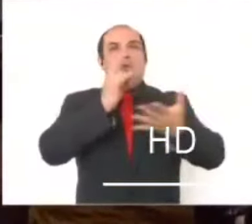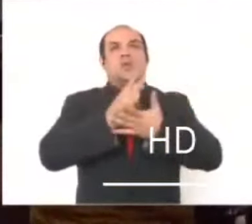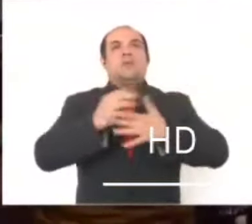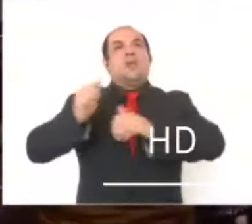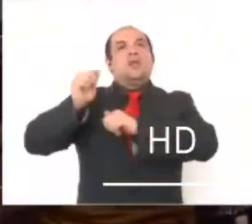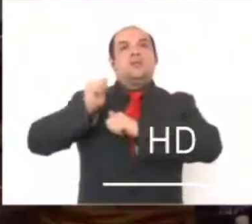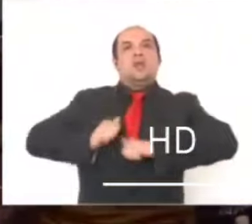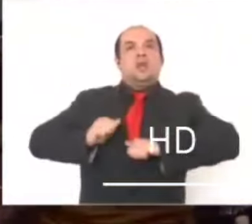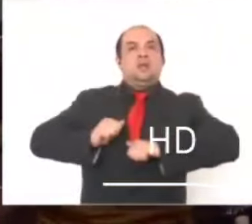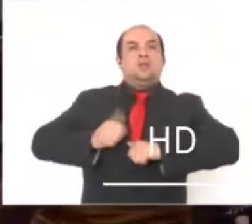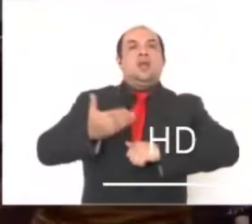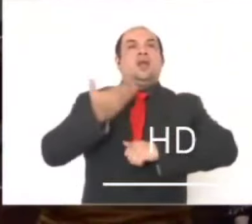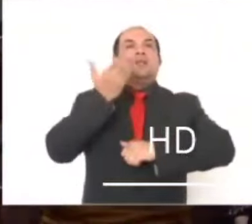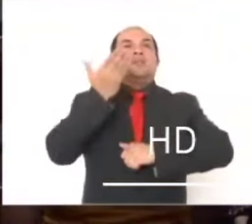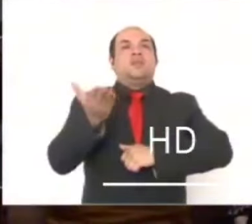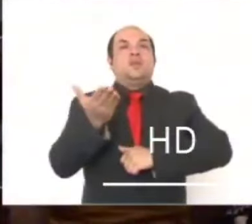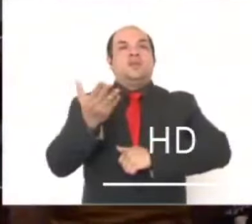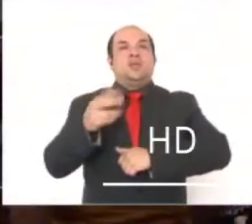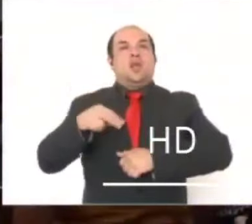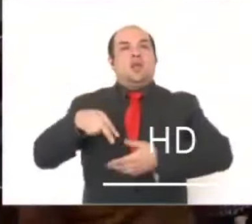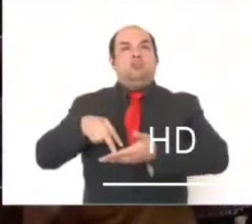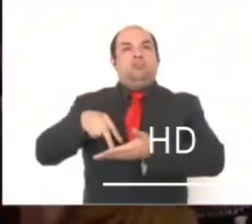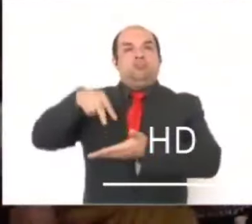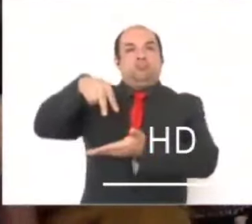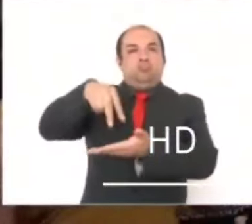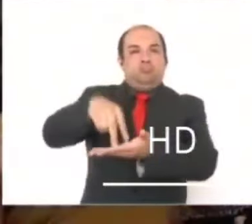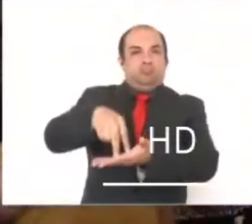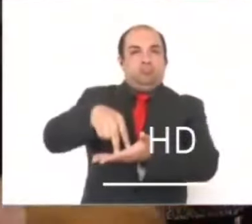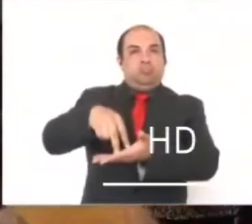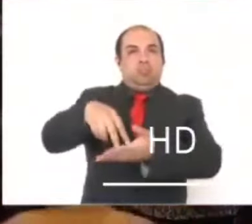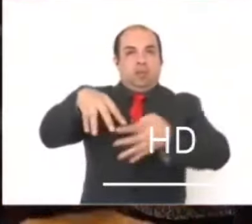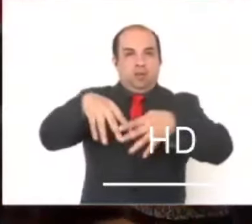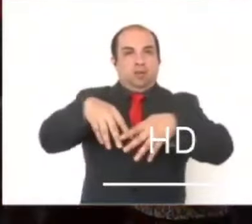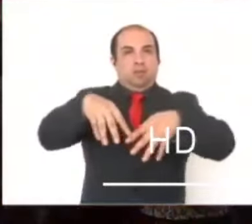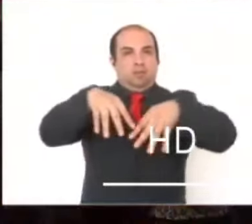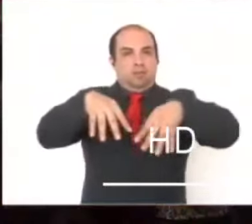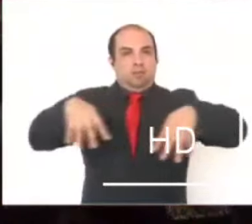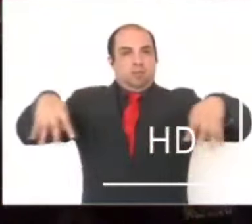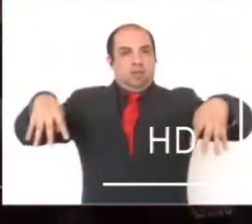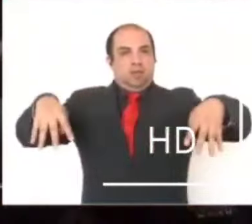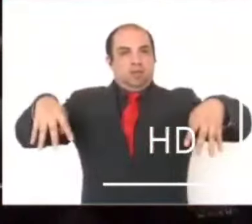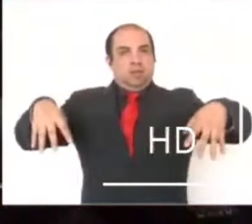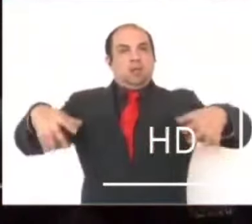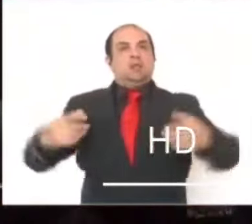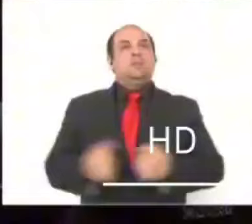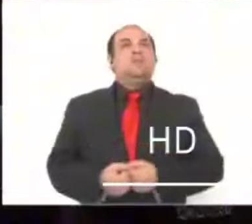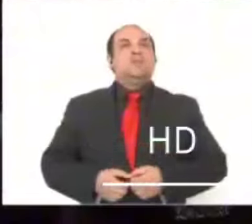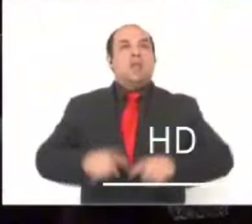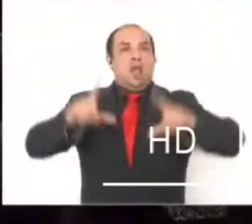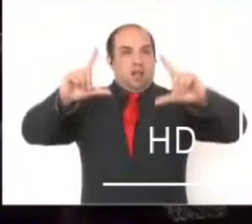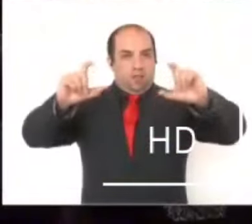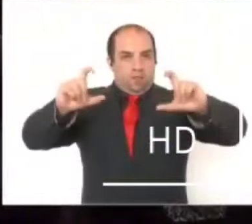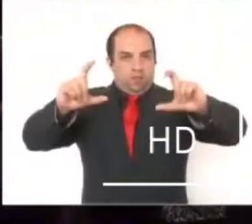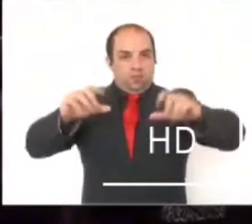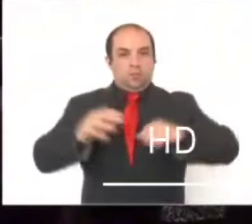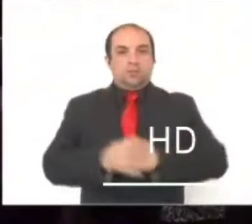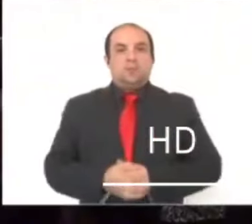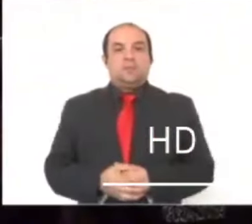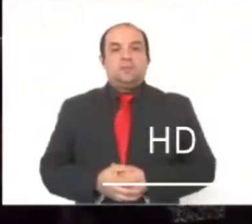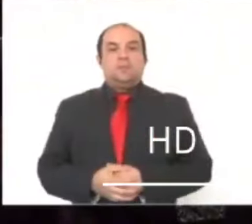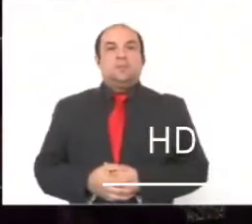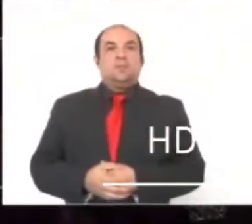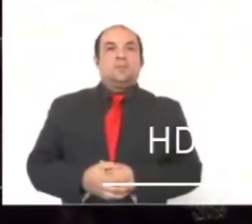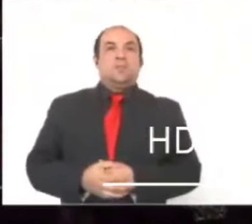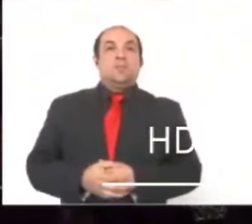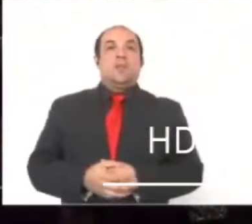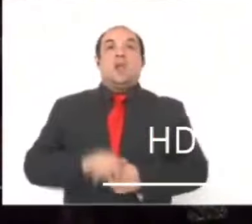solamente nuestras autoridades, a quienes les pedimos den un paso más al frente sobre el templete principal y se conjunten para la toma de esta fotografía.